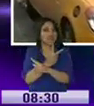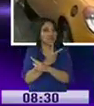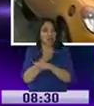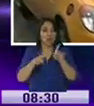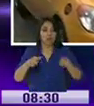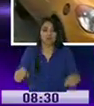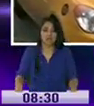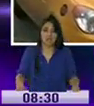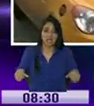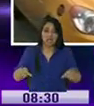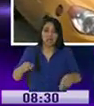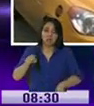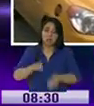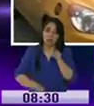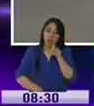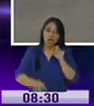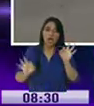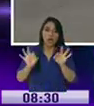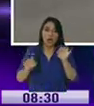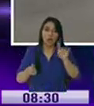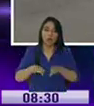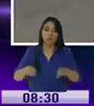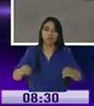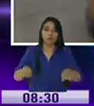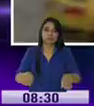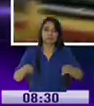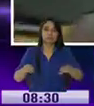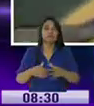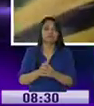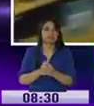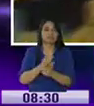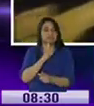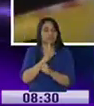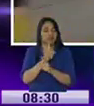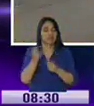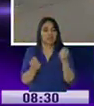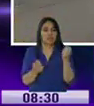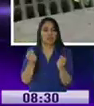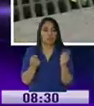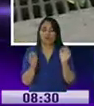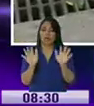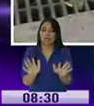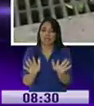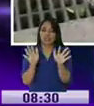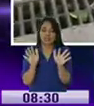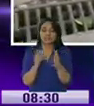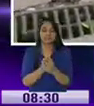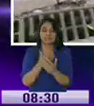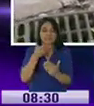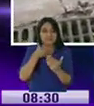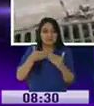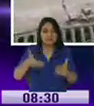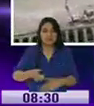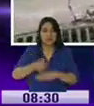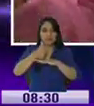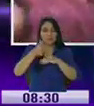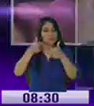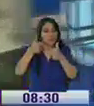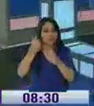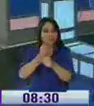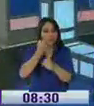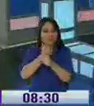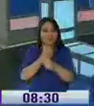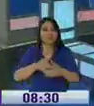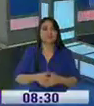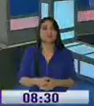llantas o sencillamente los amortiguadores marchaban. La suspensión de los vehículos, gracias. Terrible. Gracias, autoridades. Gracias. Muy buen trabajo. Y para